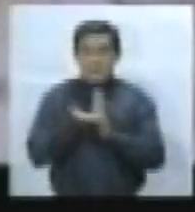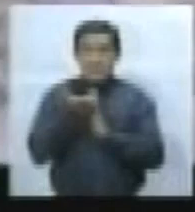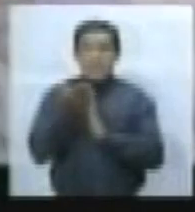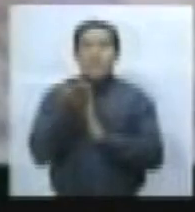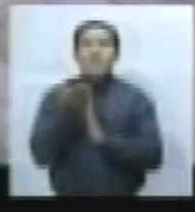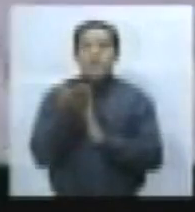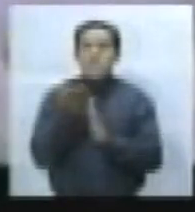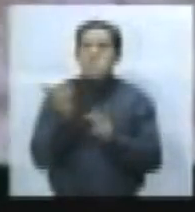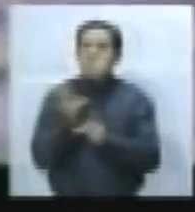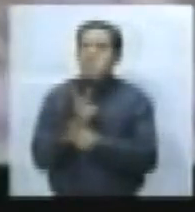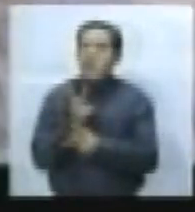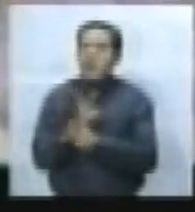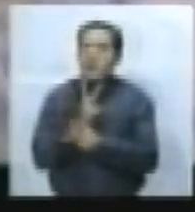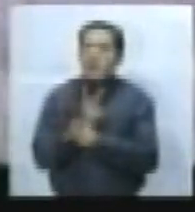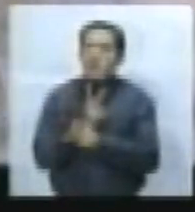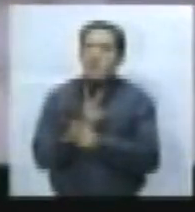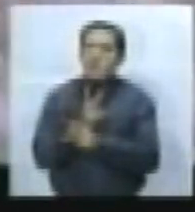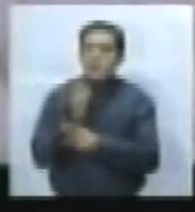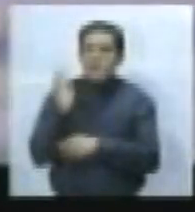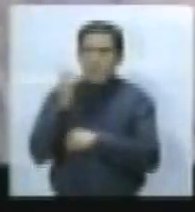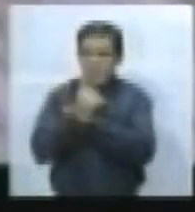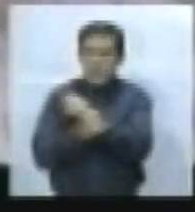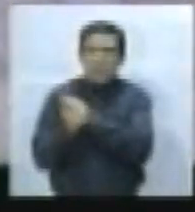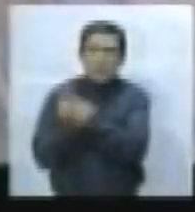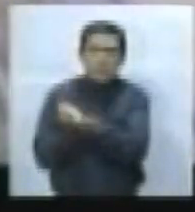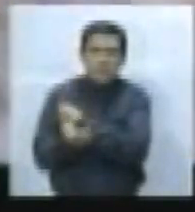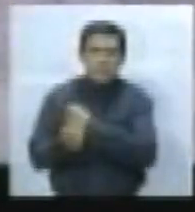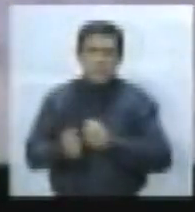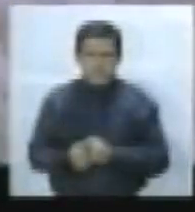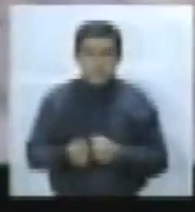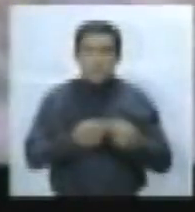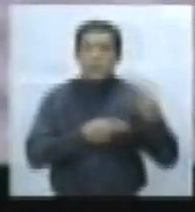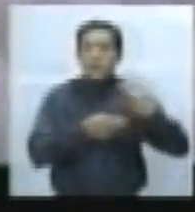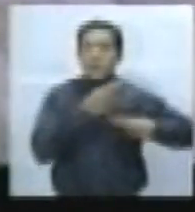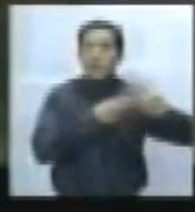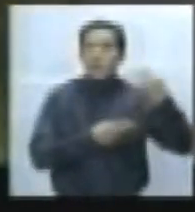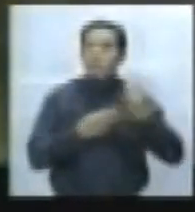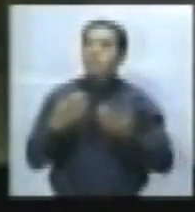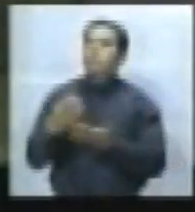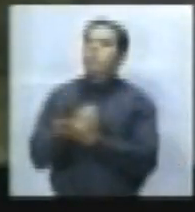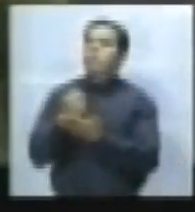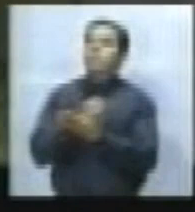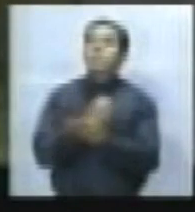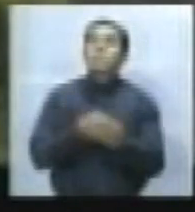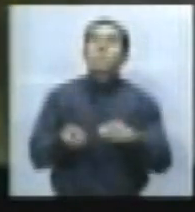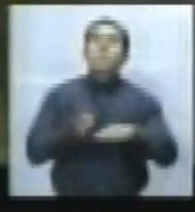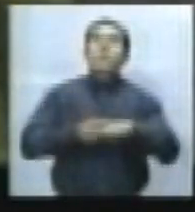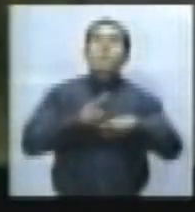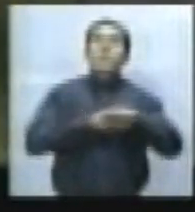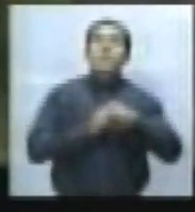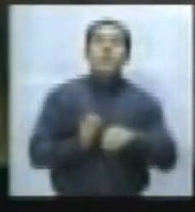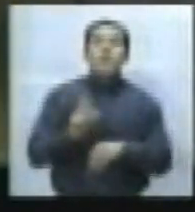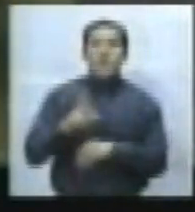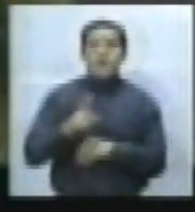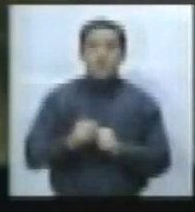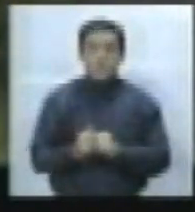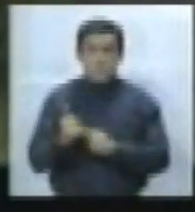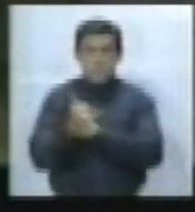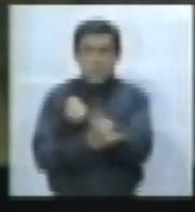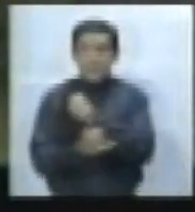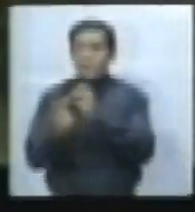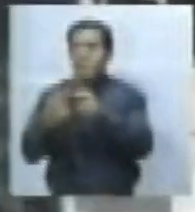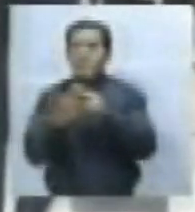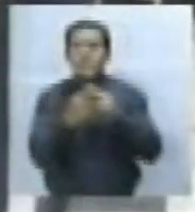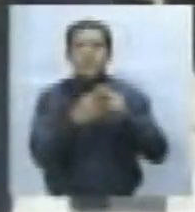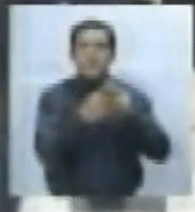indicador, más riesgo resulta el país. Y por tanto, los mercados cobran intereses más altos si la nación busca